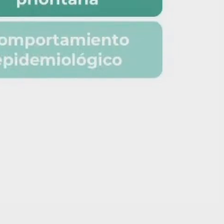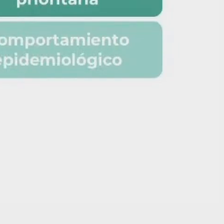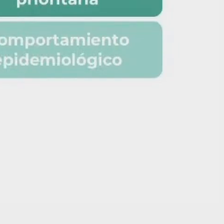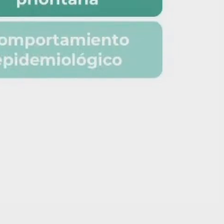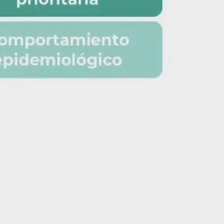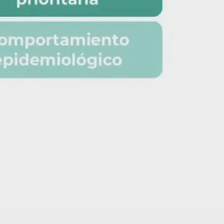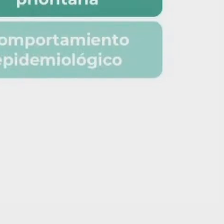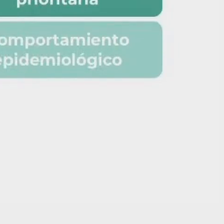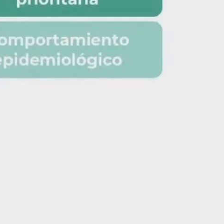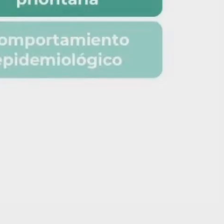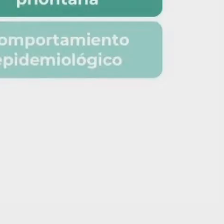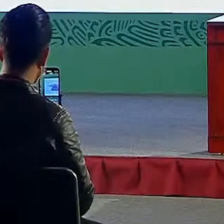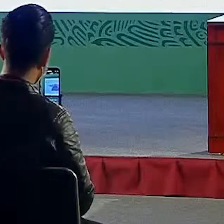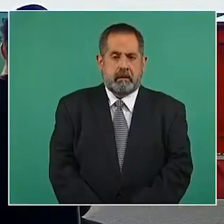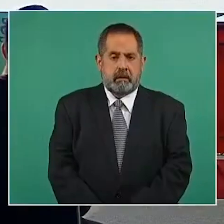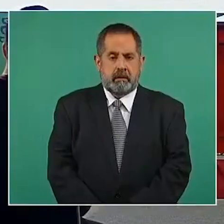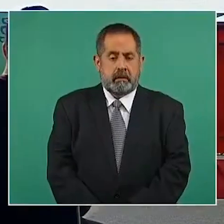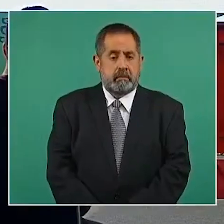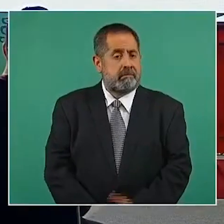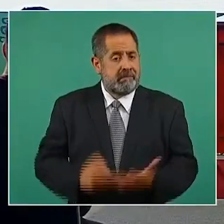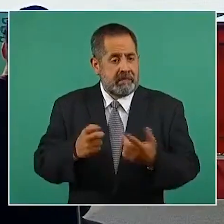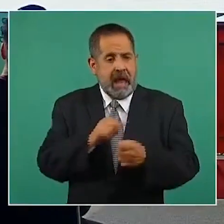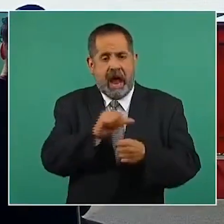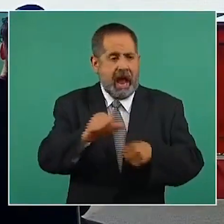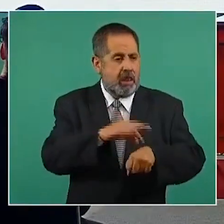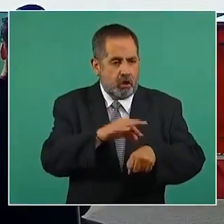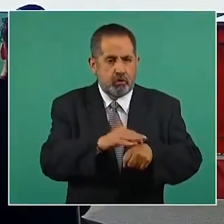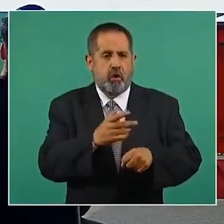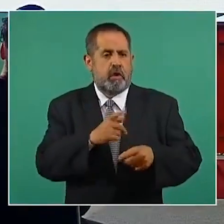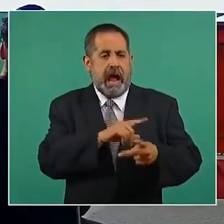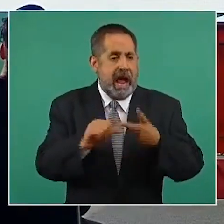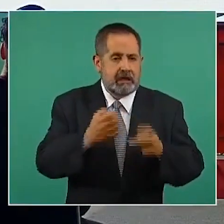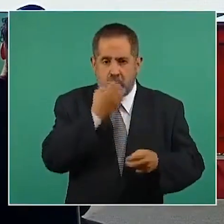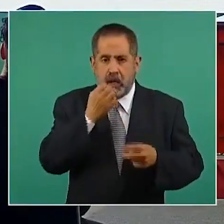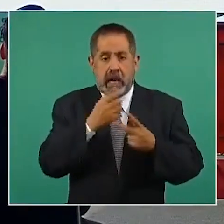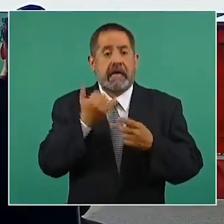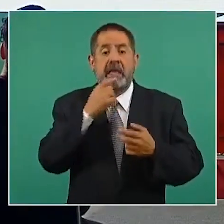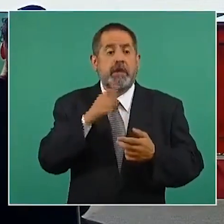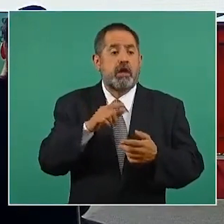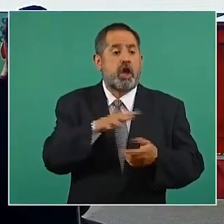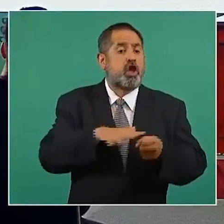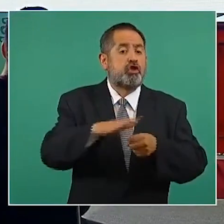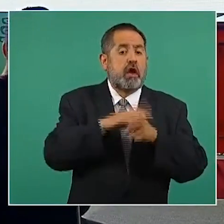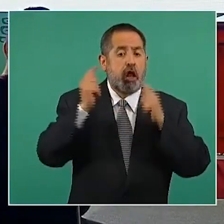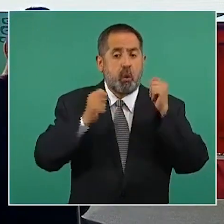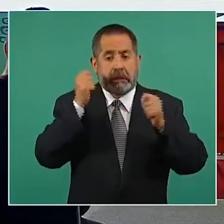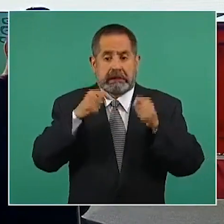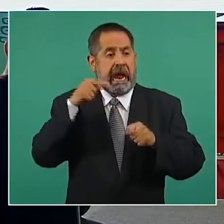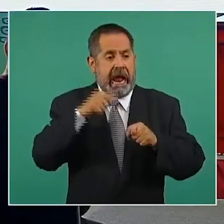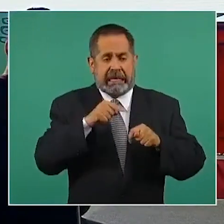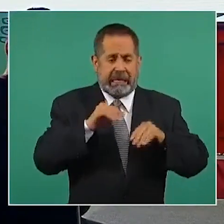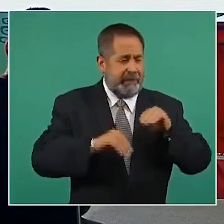el primer grupo, el personal educativo, pero también la priorización de zonas, irse a zonas turísticas, avanzar más rápidamente